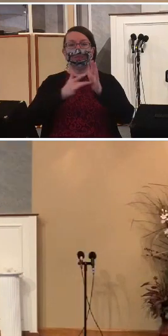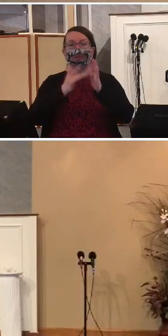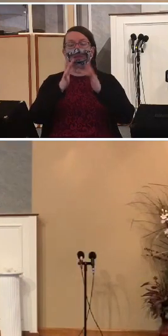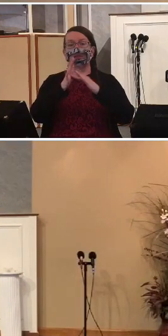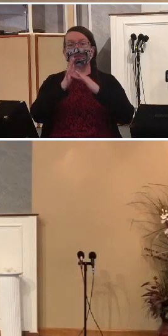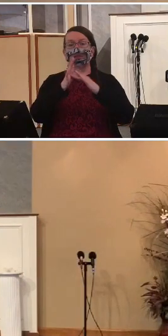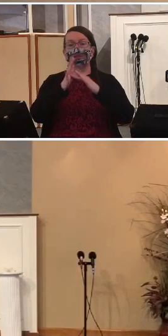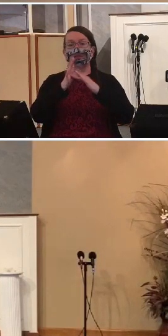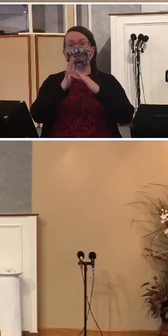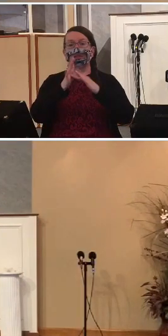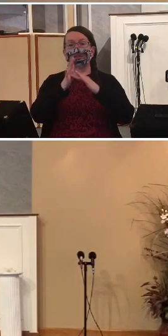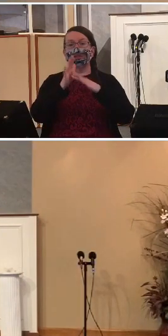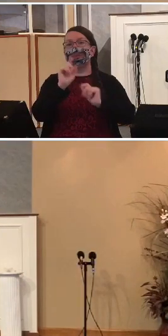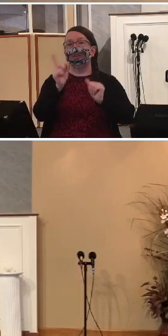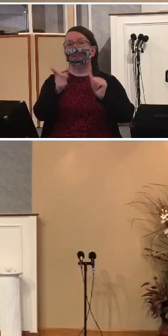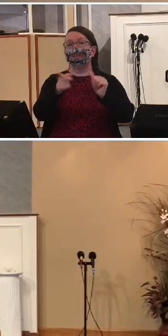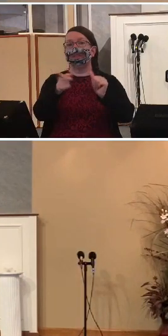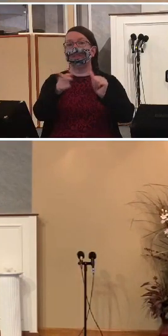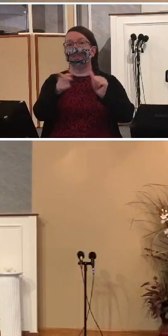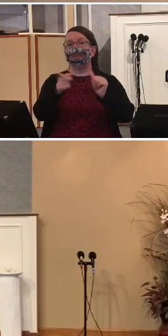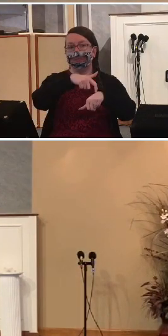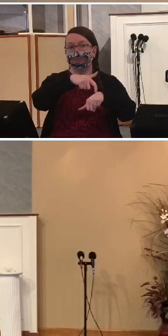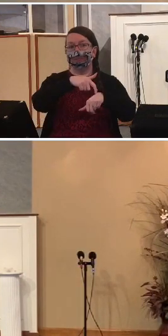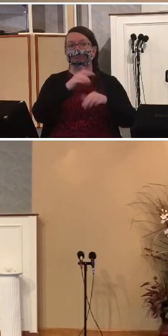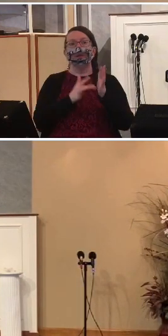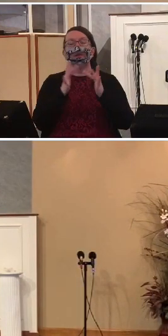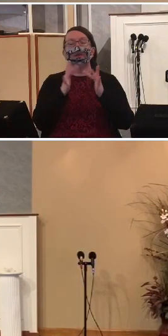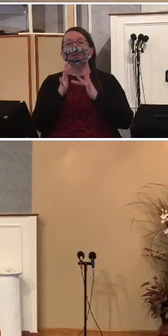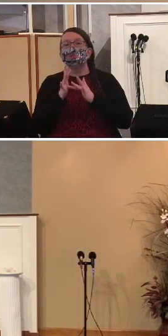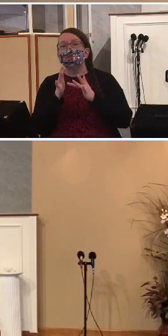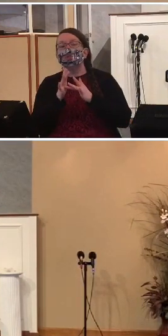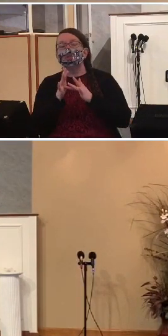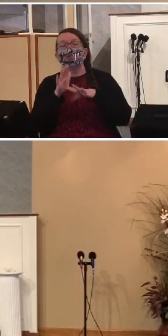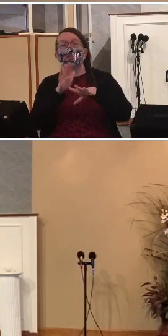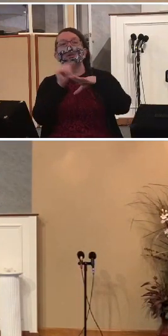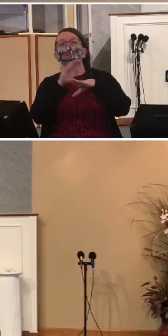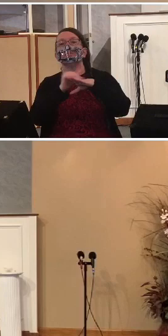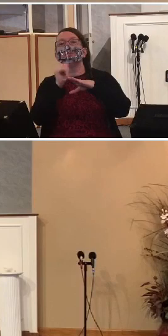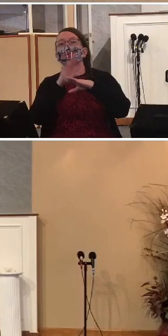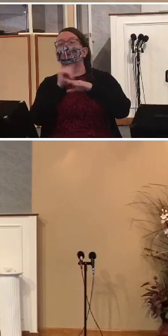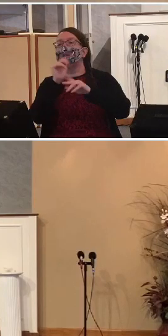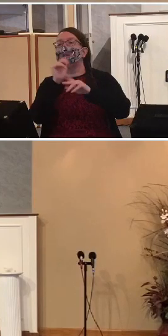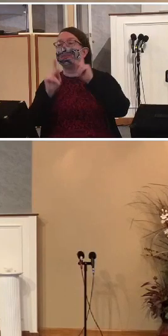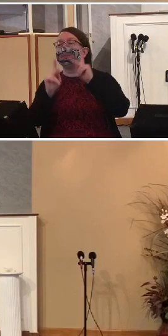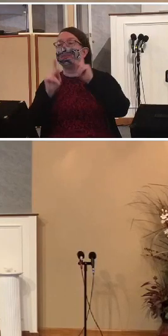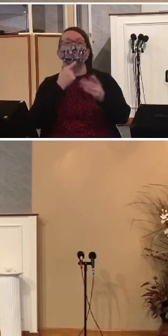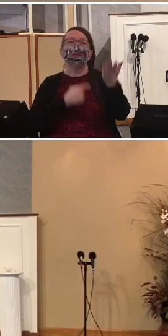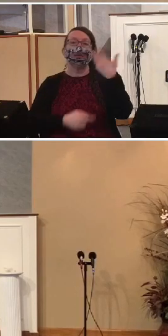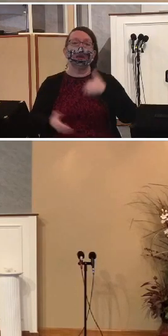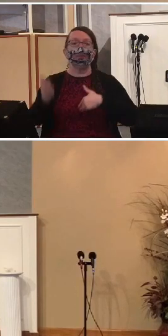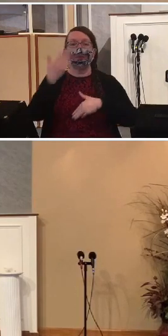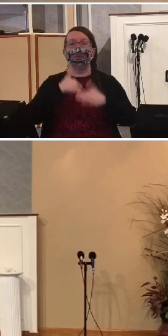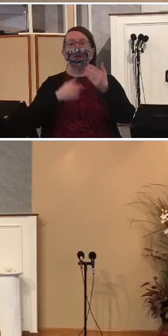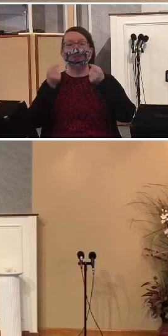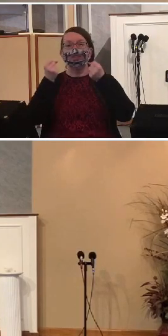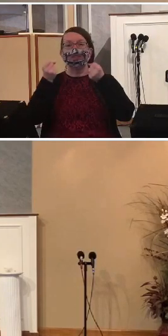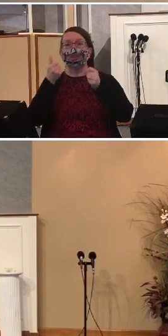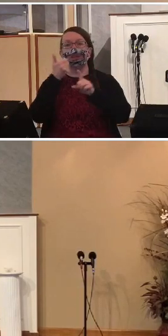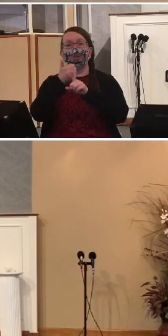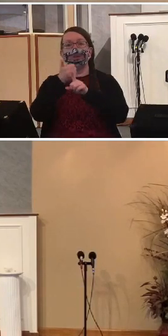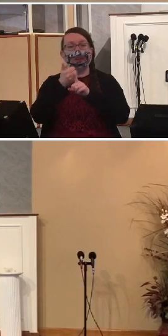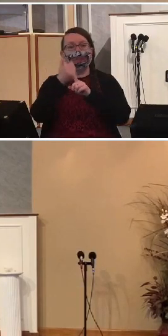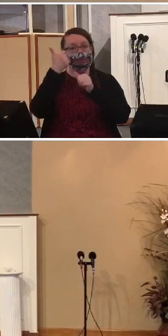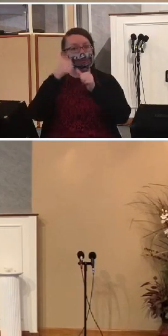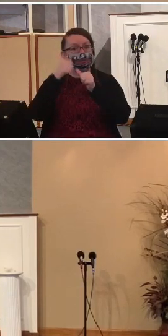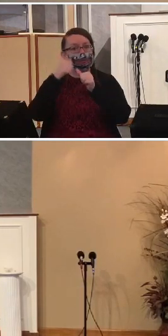alguien aquí por la primera vez, pero también está buscando profundamente en el corazón de esta congregación y te está